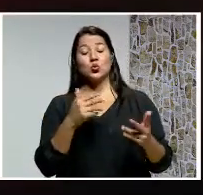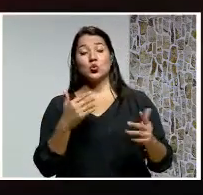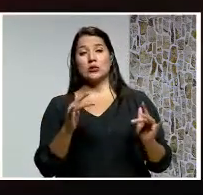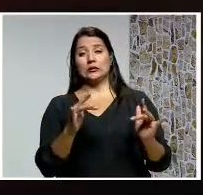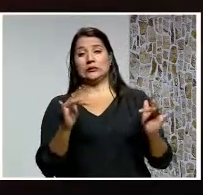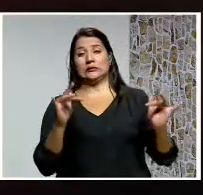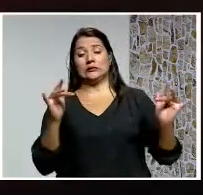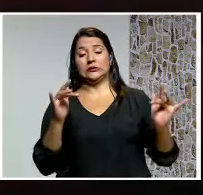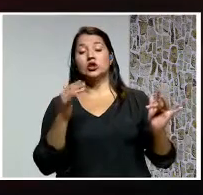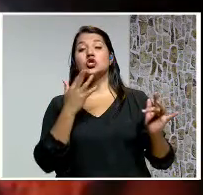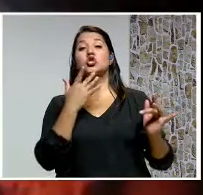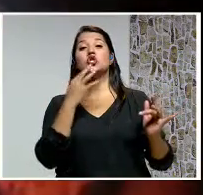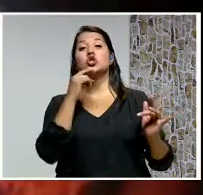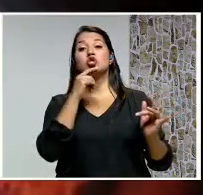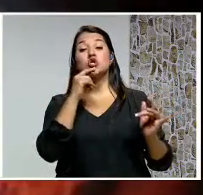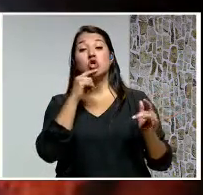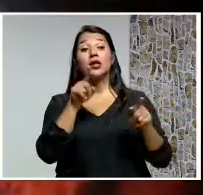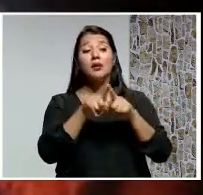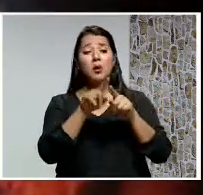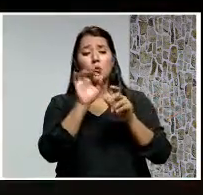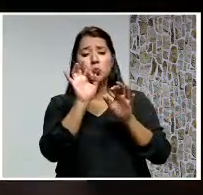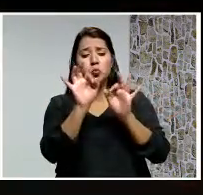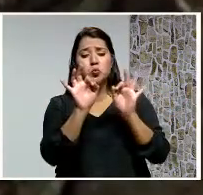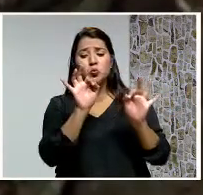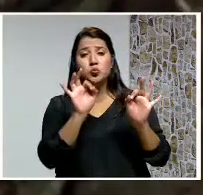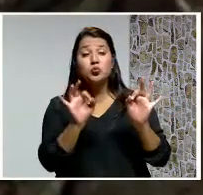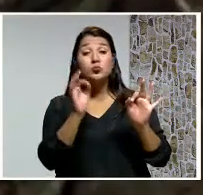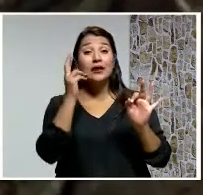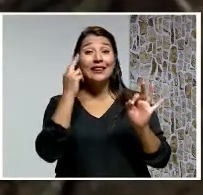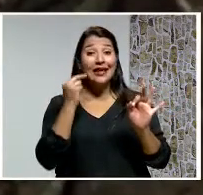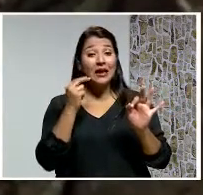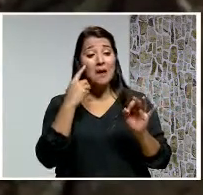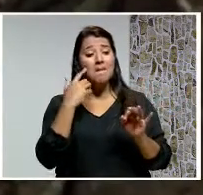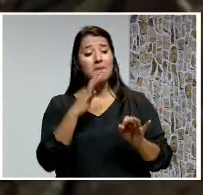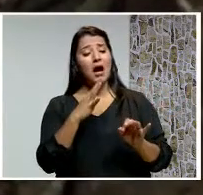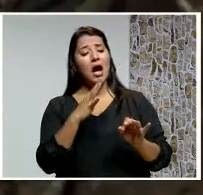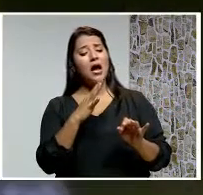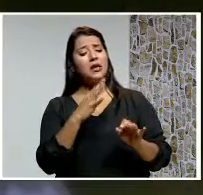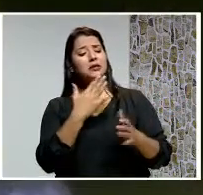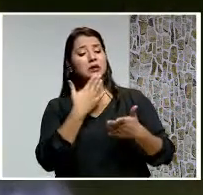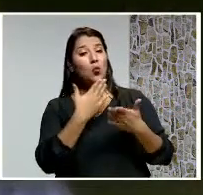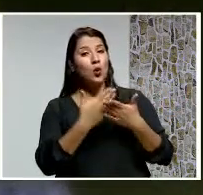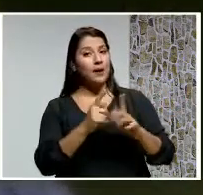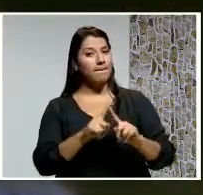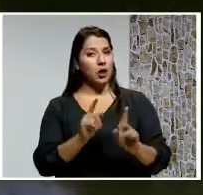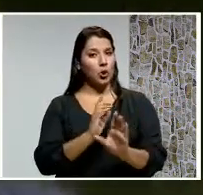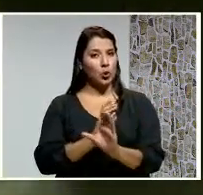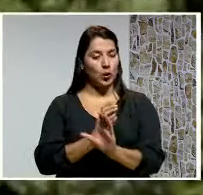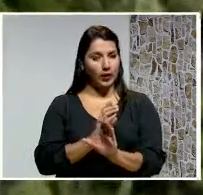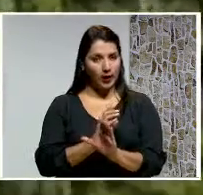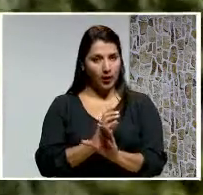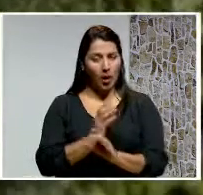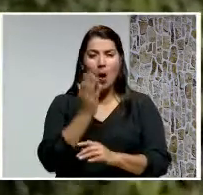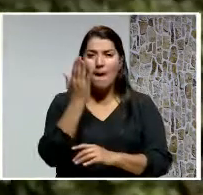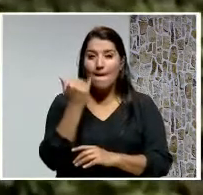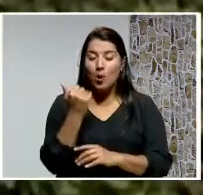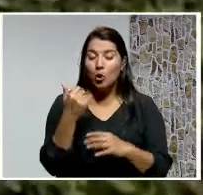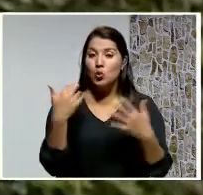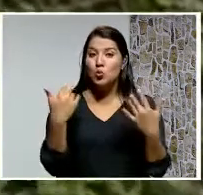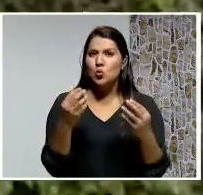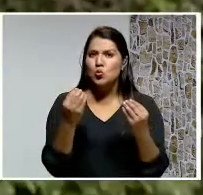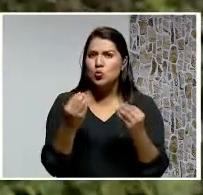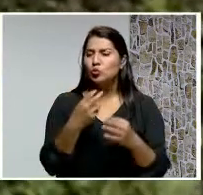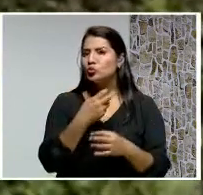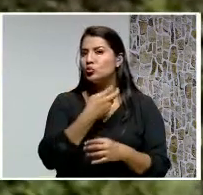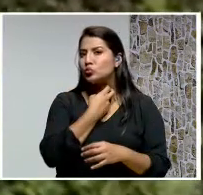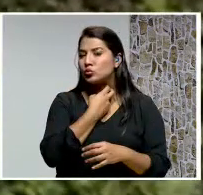y manchas negras. Y aunque se ven inofensivas, es mejor tener mucho cuidado, pues son altamente